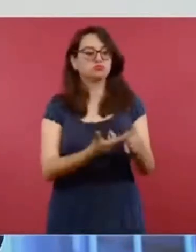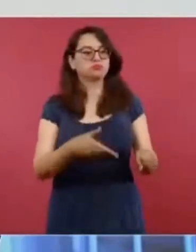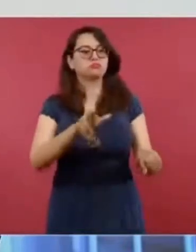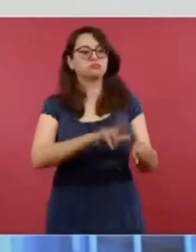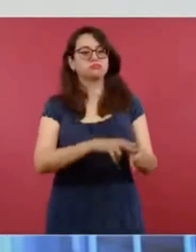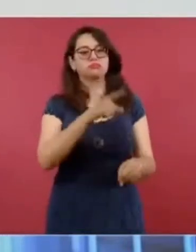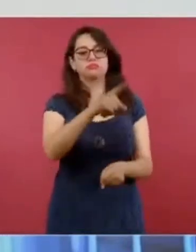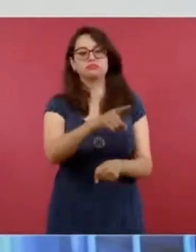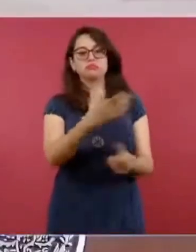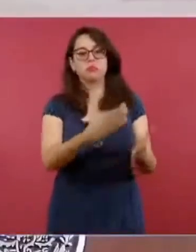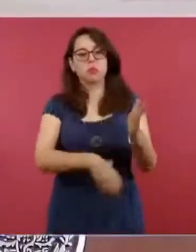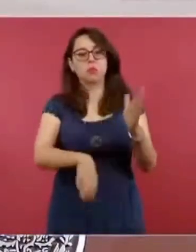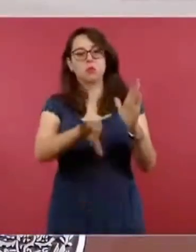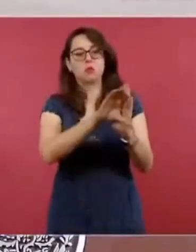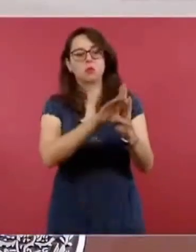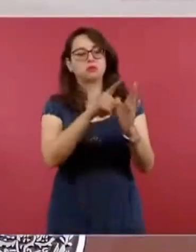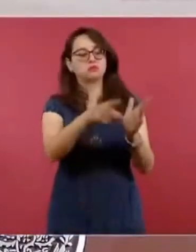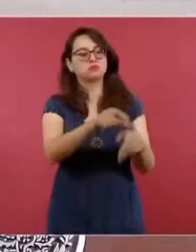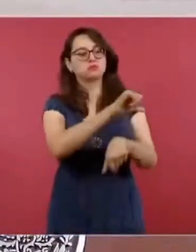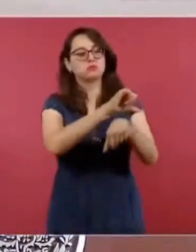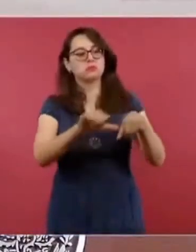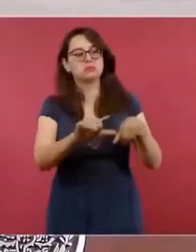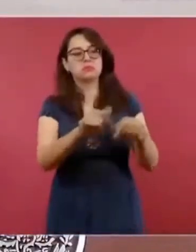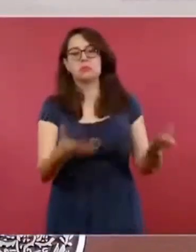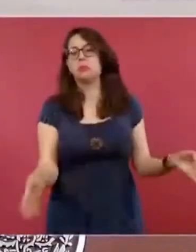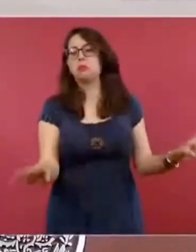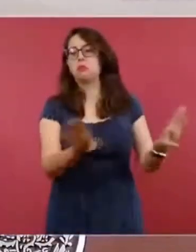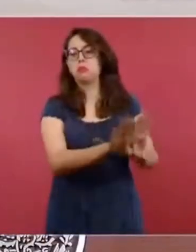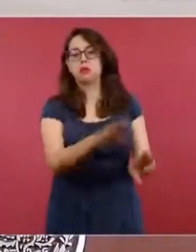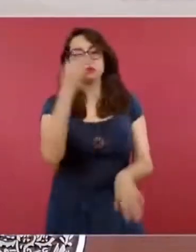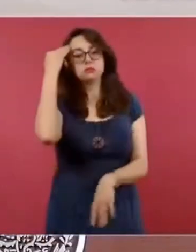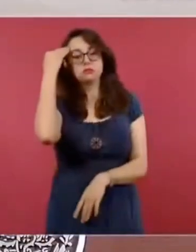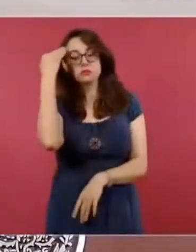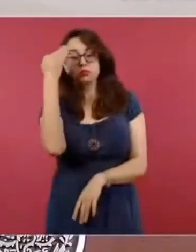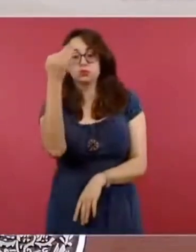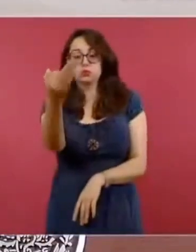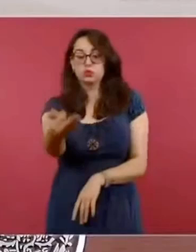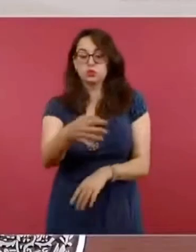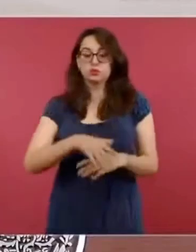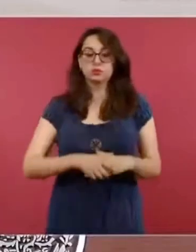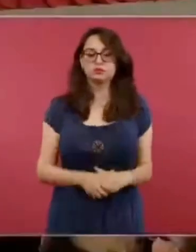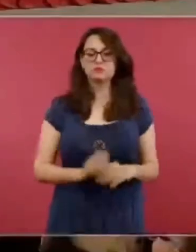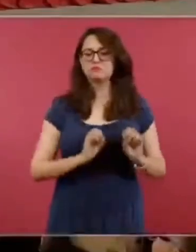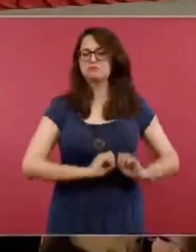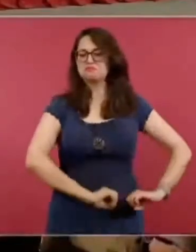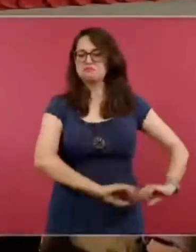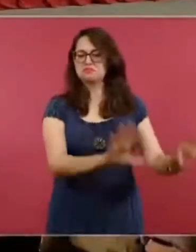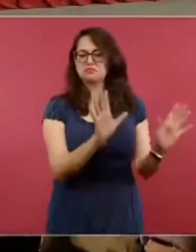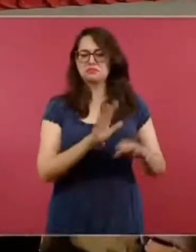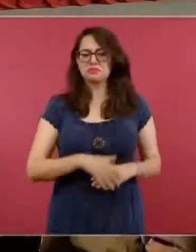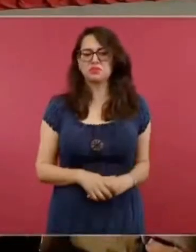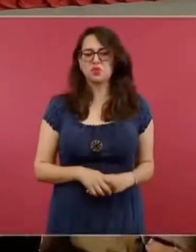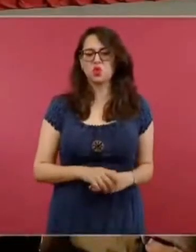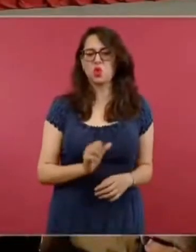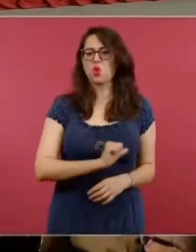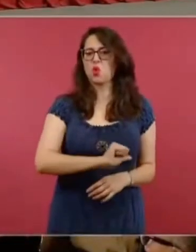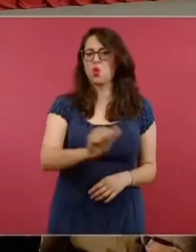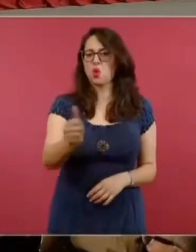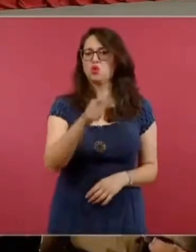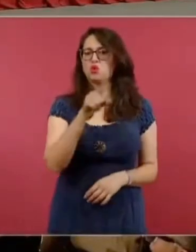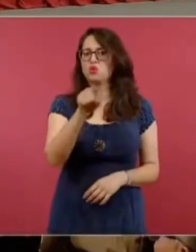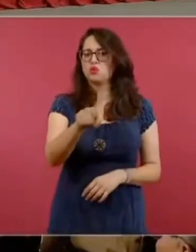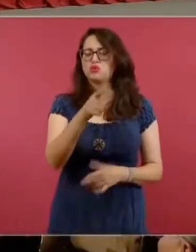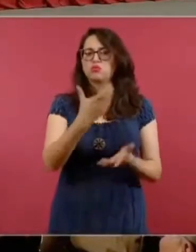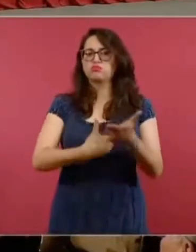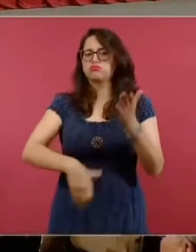históricamente se había utilizado como bodega, o poner en funcionamiento una unidad de cuidados intensivos que había quedado en el abandono.